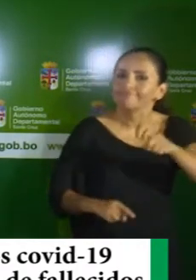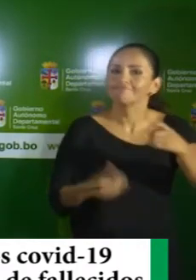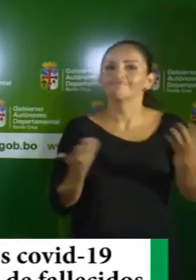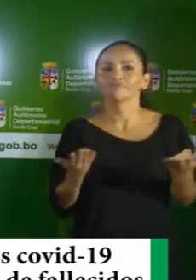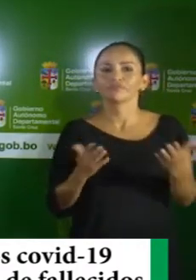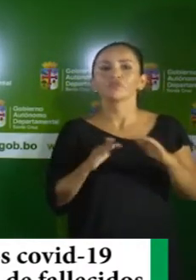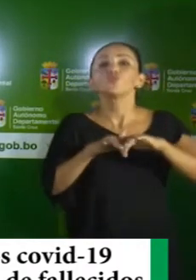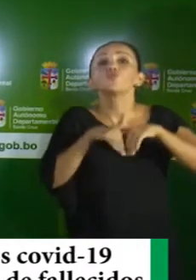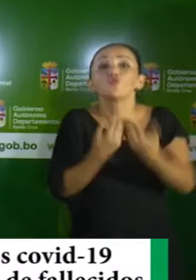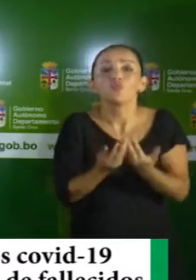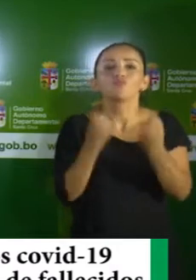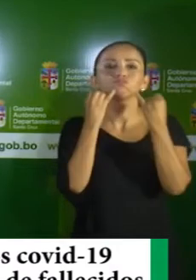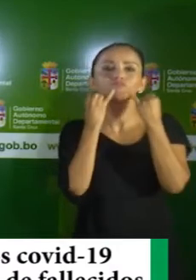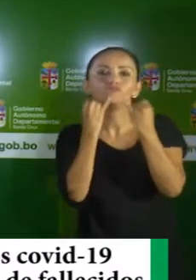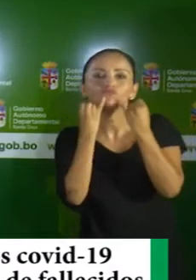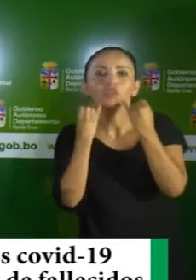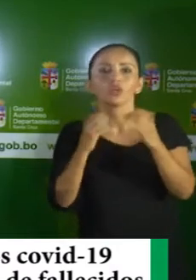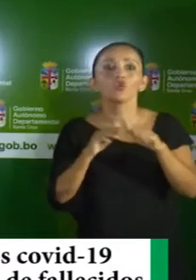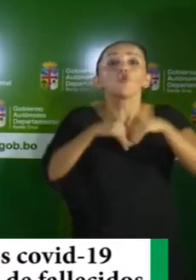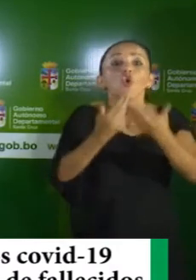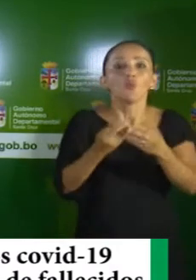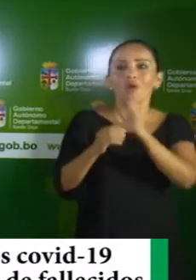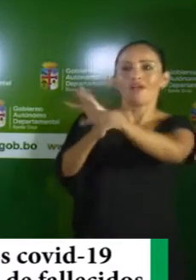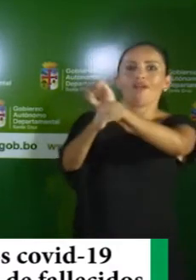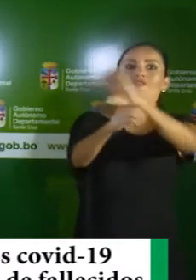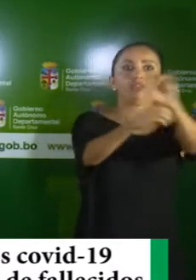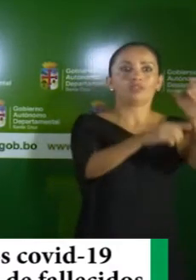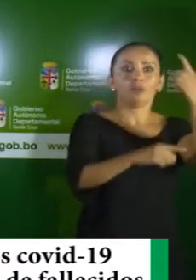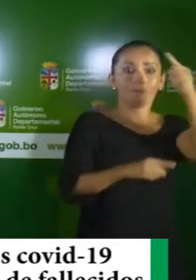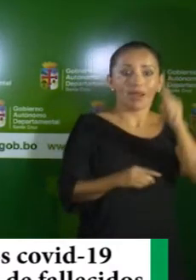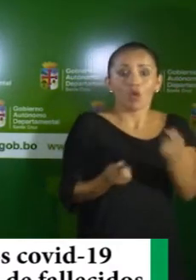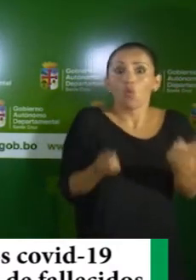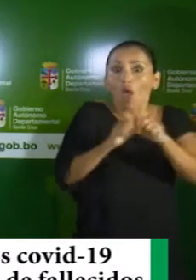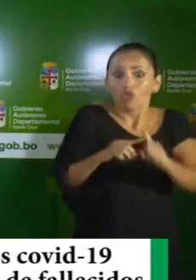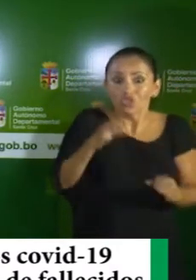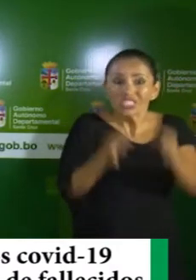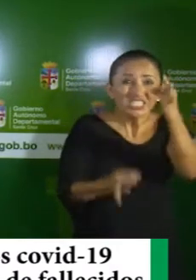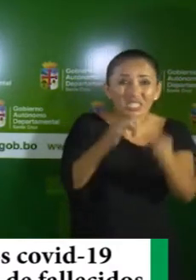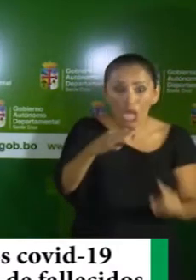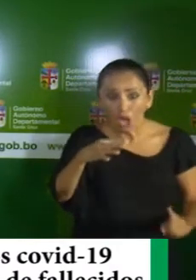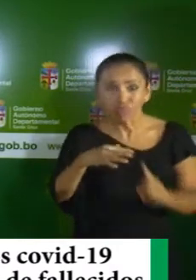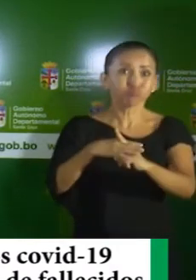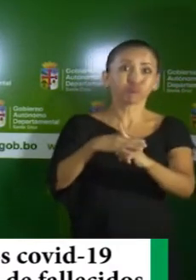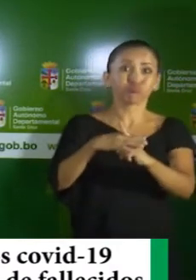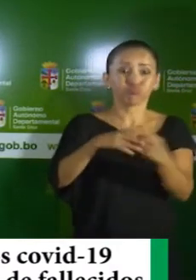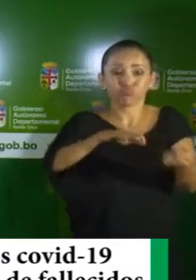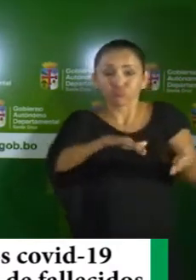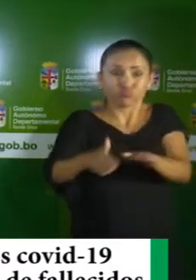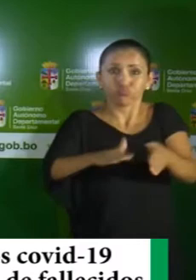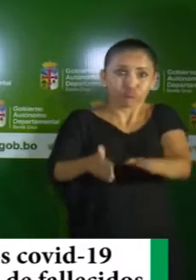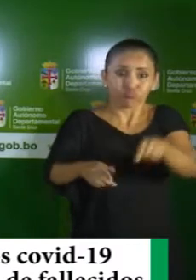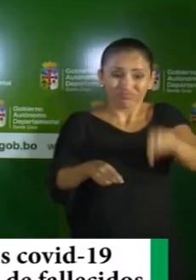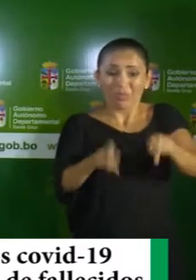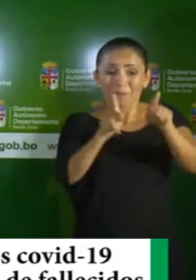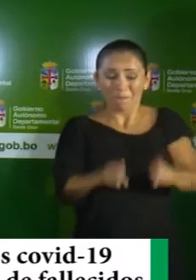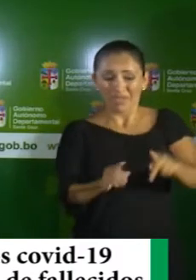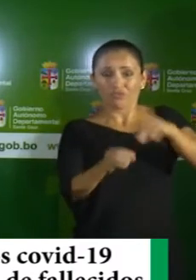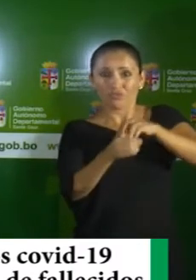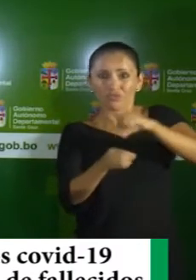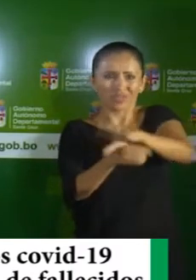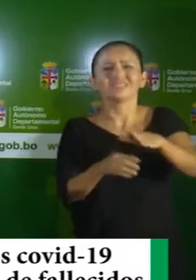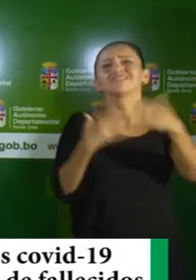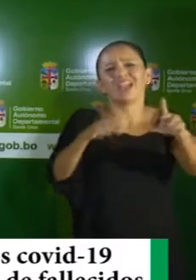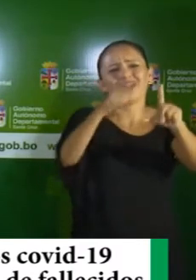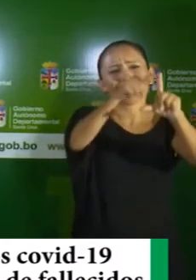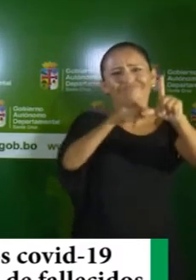a darle información de vida a la población, para que en el caso que tengamos, ¿no es cierto?, los decesos, que por estadística,